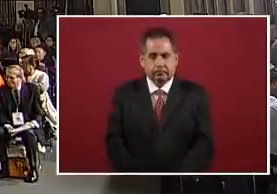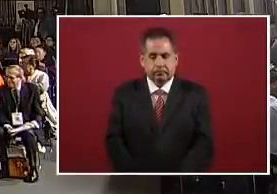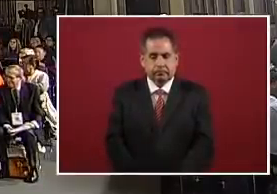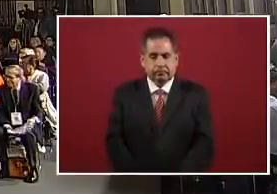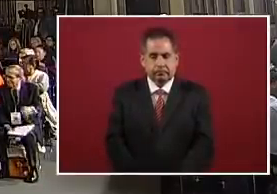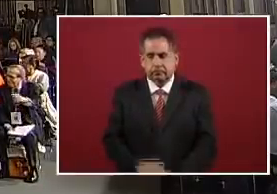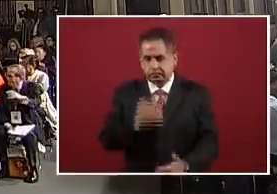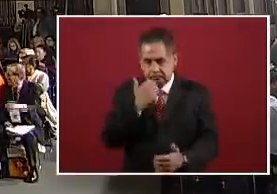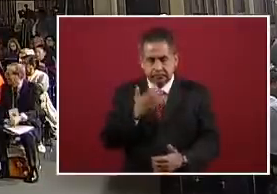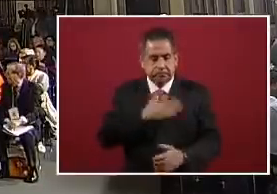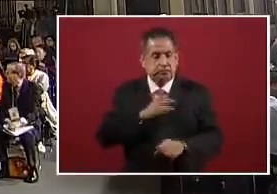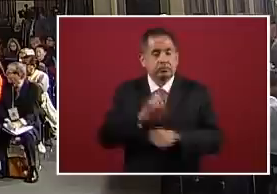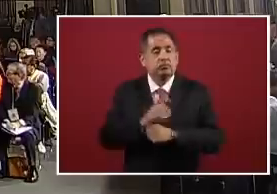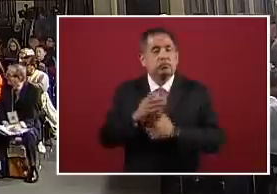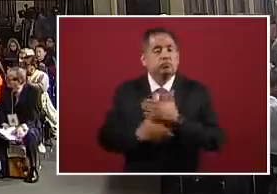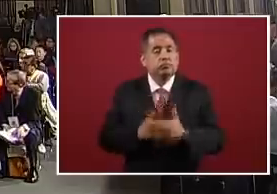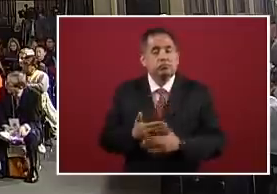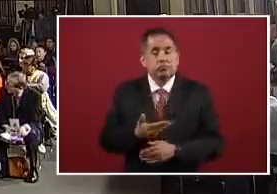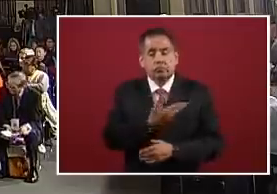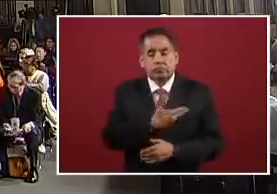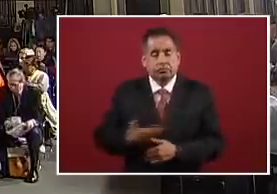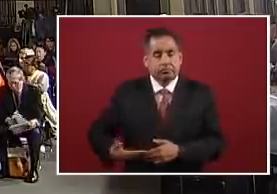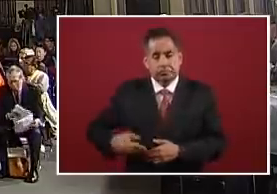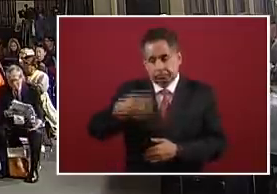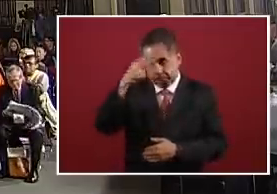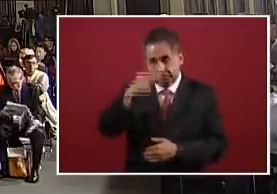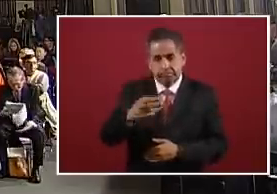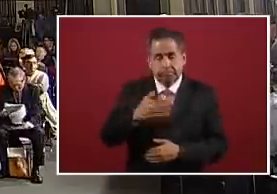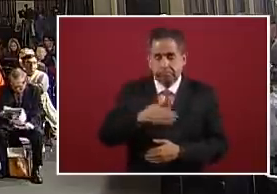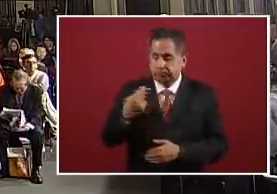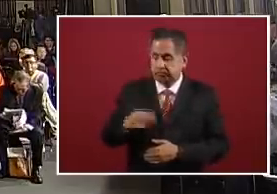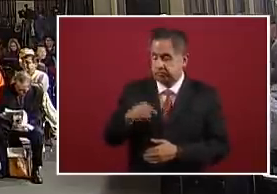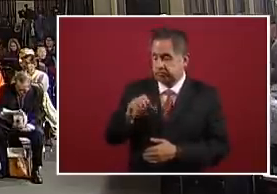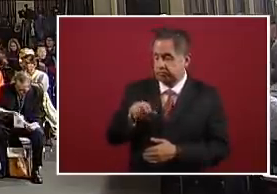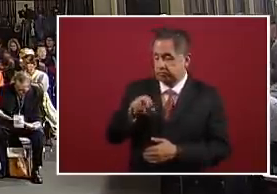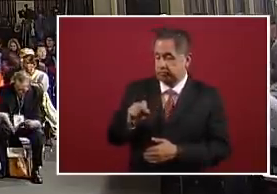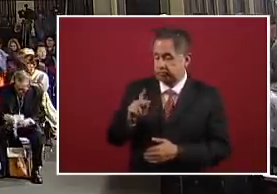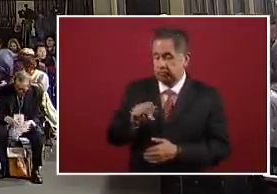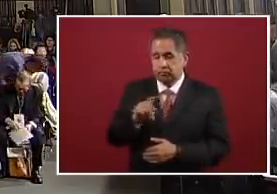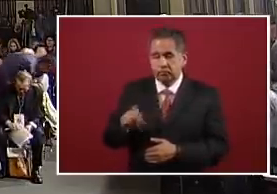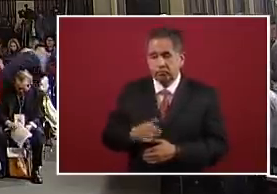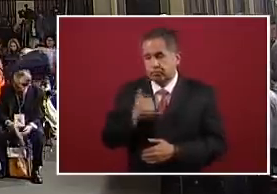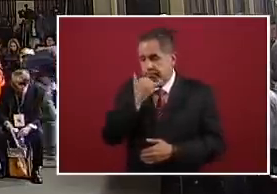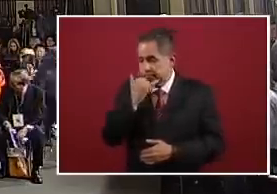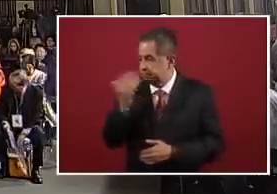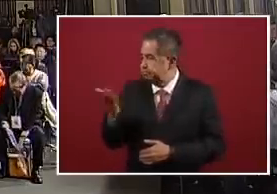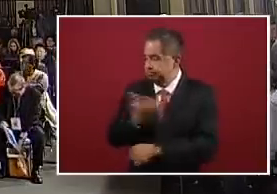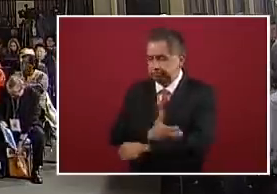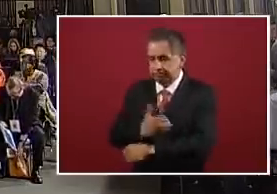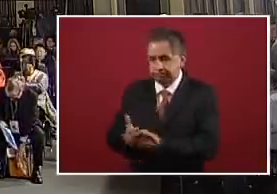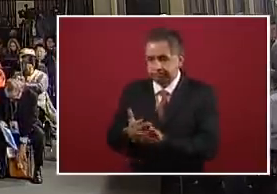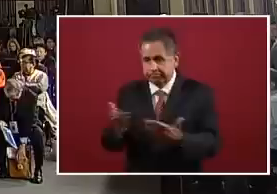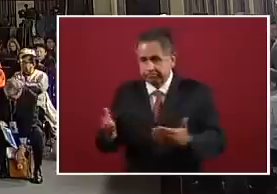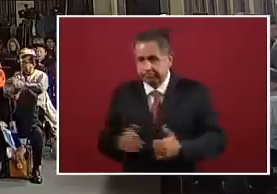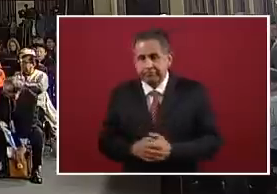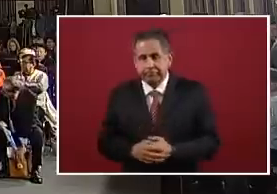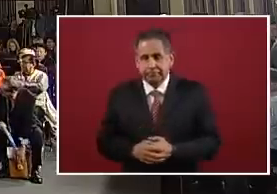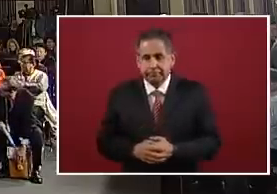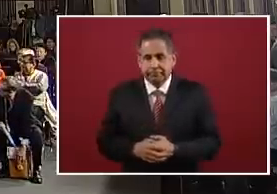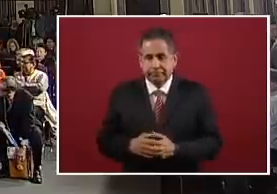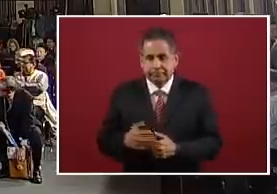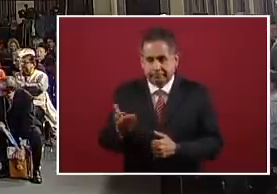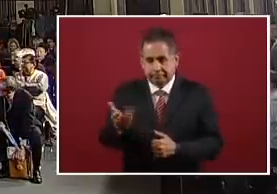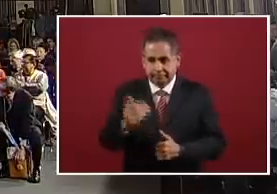Perdón, buenos días, presidente de México, Carlos Pozos. Discúlpenme, compañeros. Adelante.